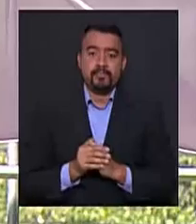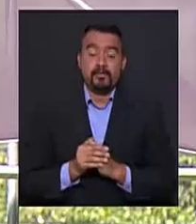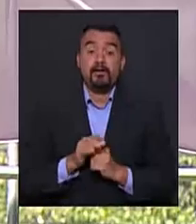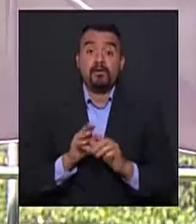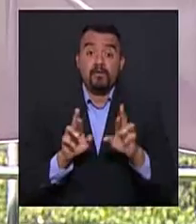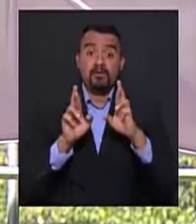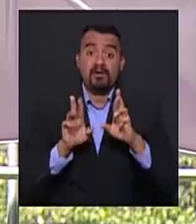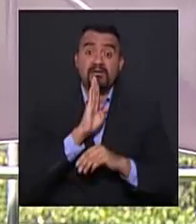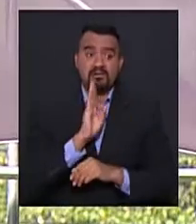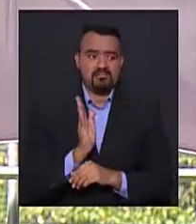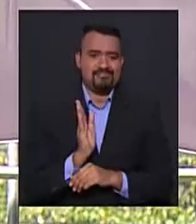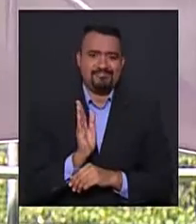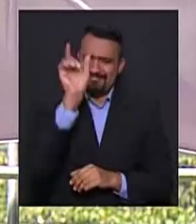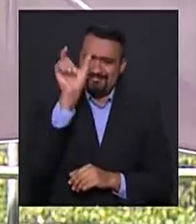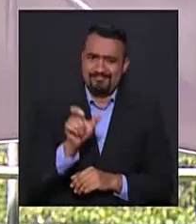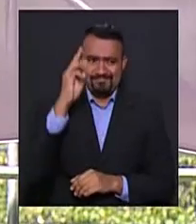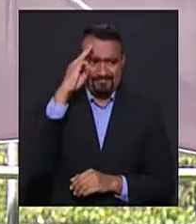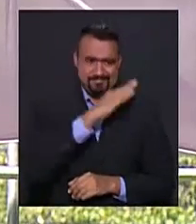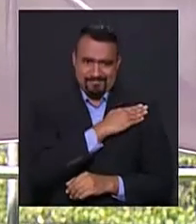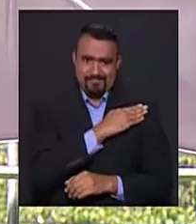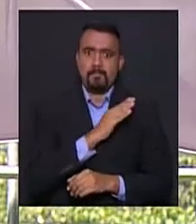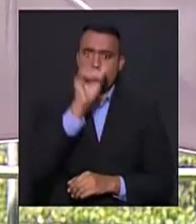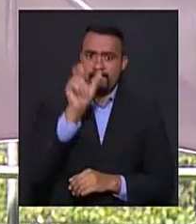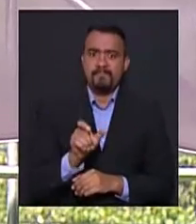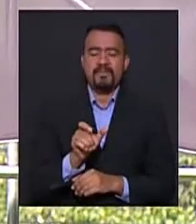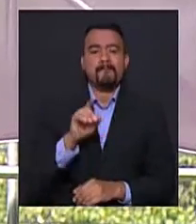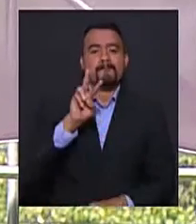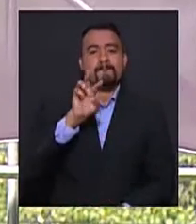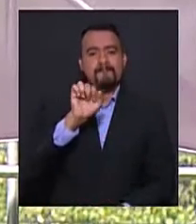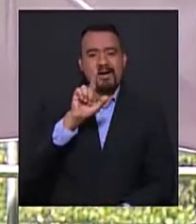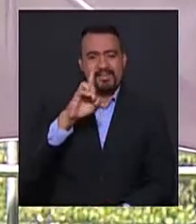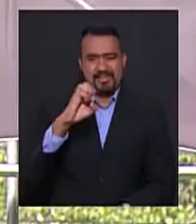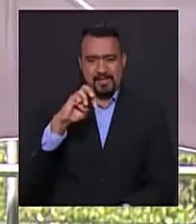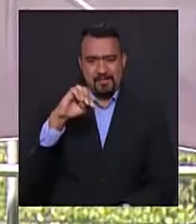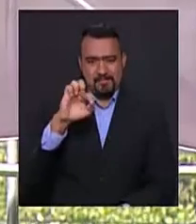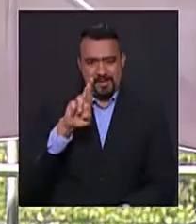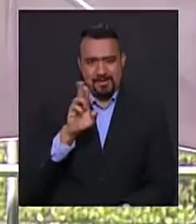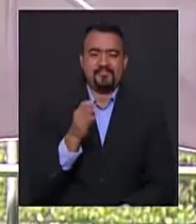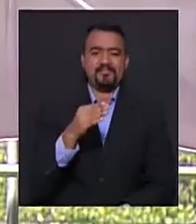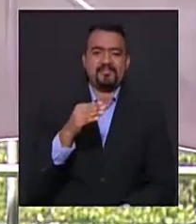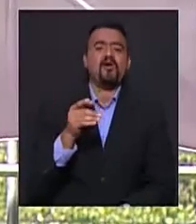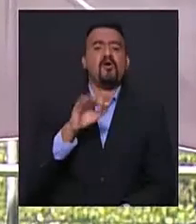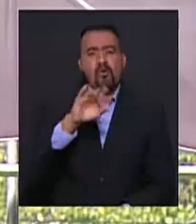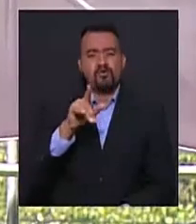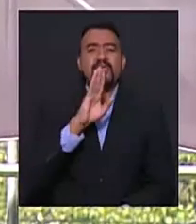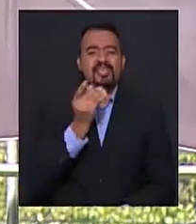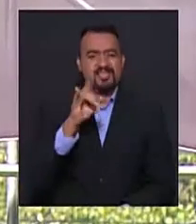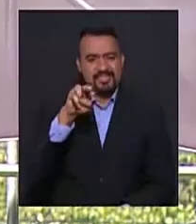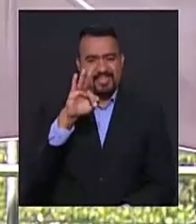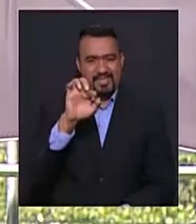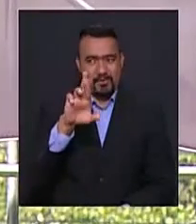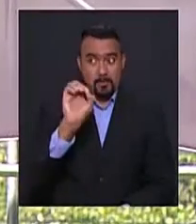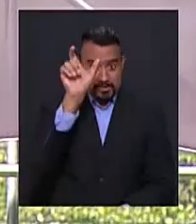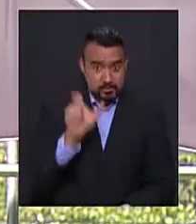estuvieran presentes el general Valdemar Franklin Quintero y quien seguramente hoy sería nuestro